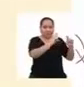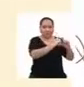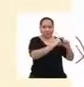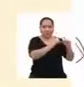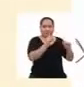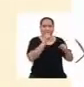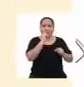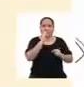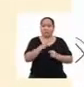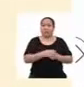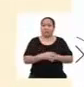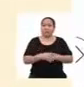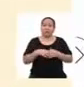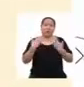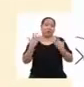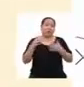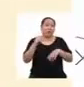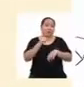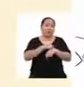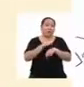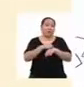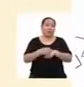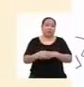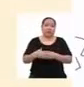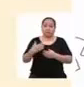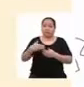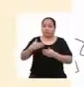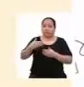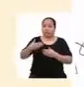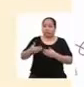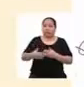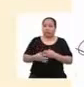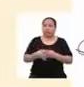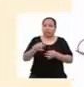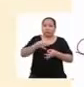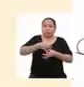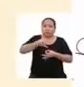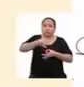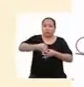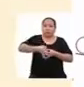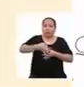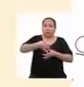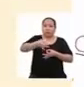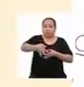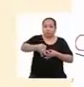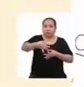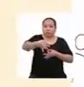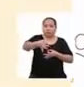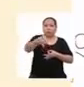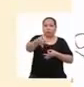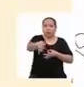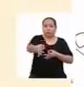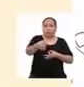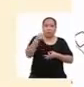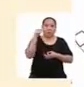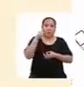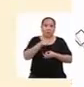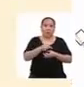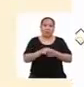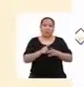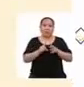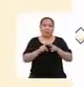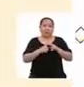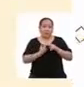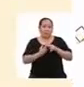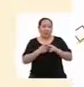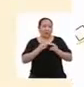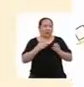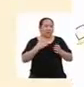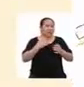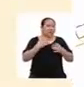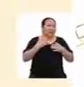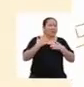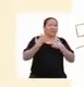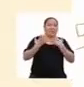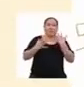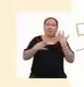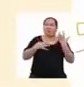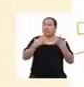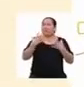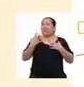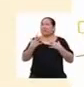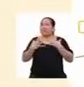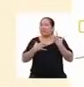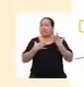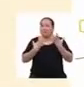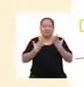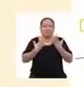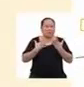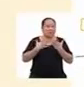que pasó el tiempo y el aislamiento obligatorio fue ampliándose, esto comenzó a generar angustia,